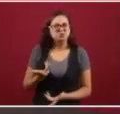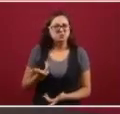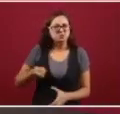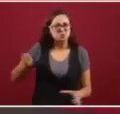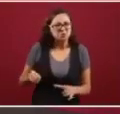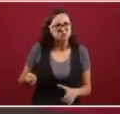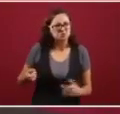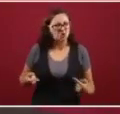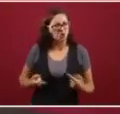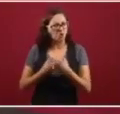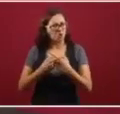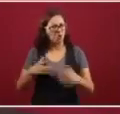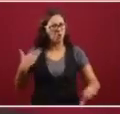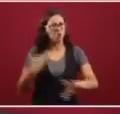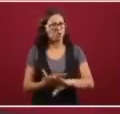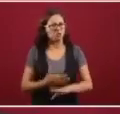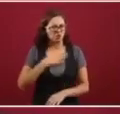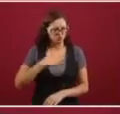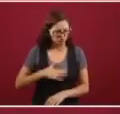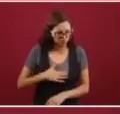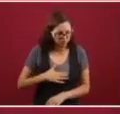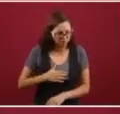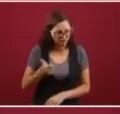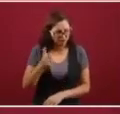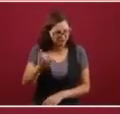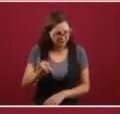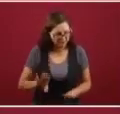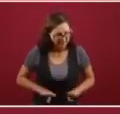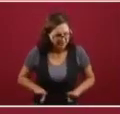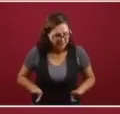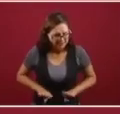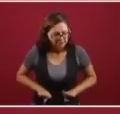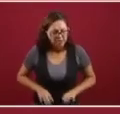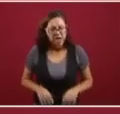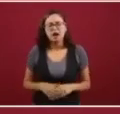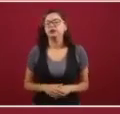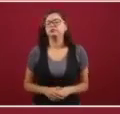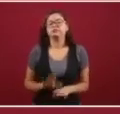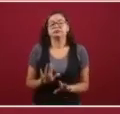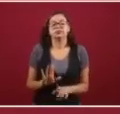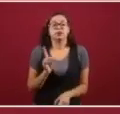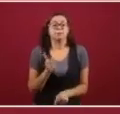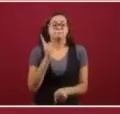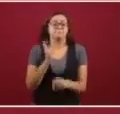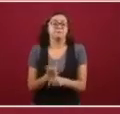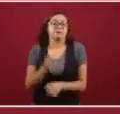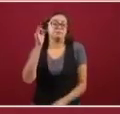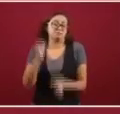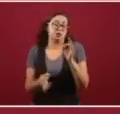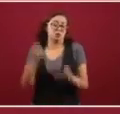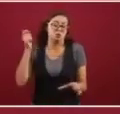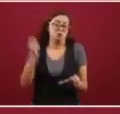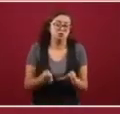decir. Y puede ser que se hayan equivocado o incluso